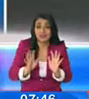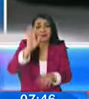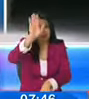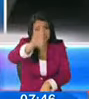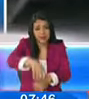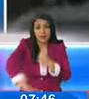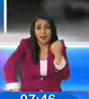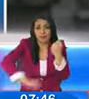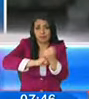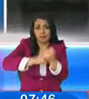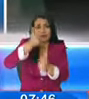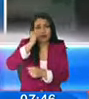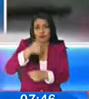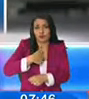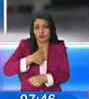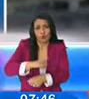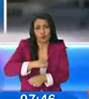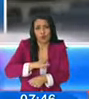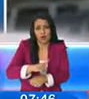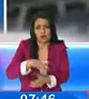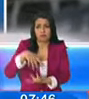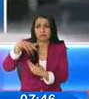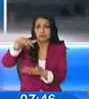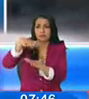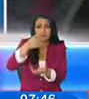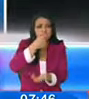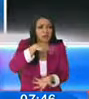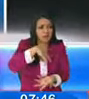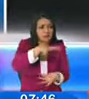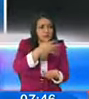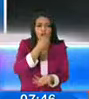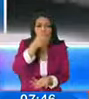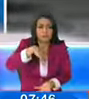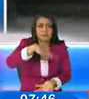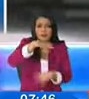lo que yo estuve haciendo el día de ayer. A repartir medicamento, comida y